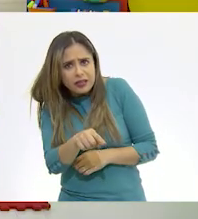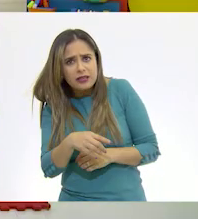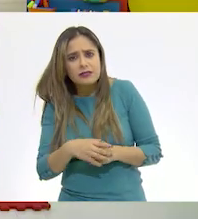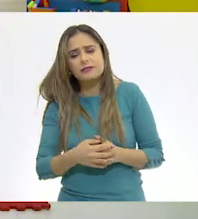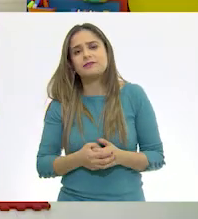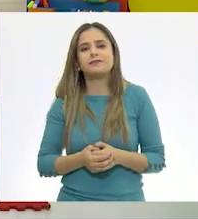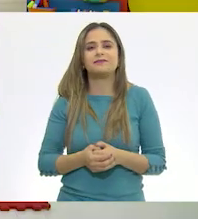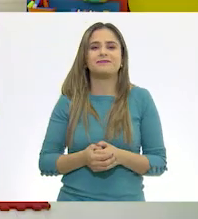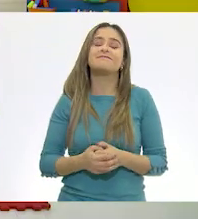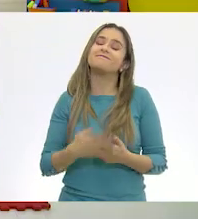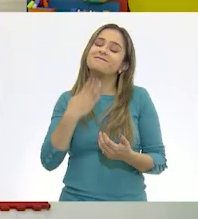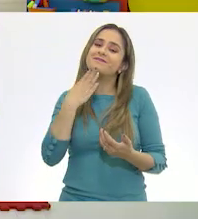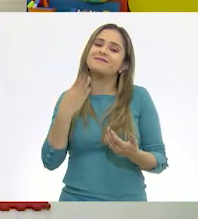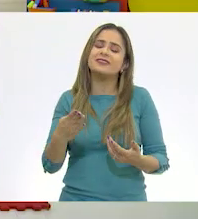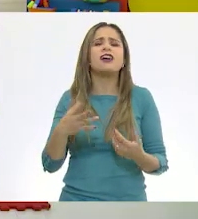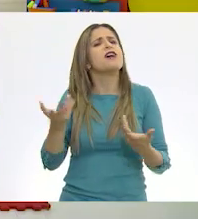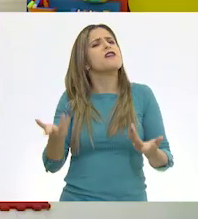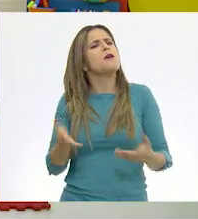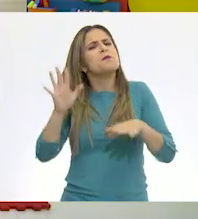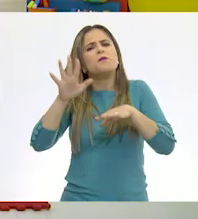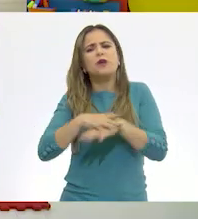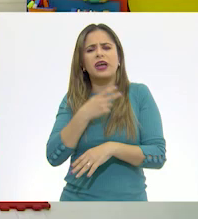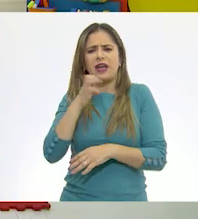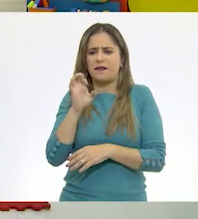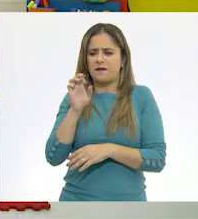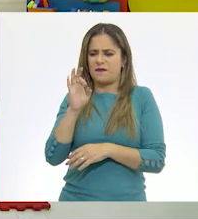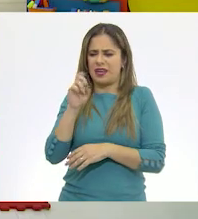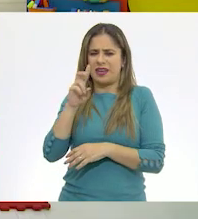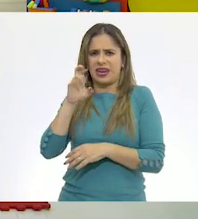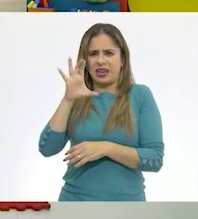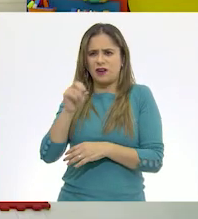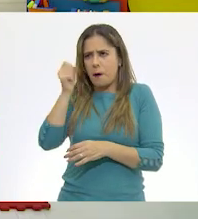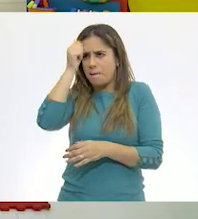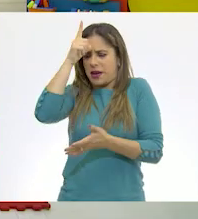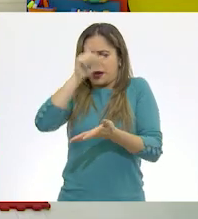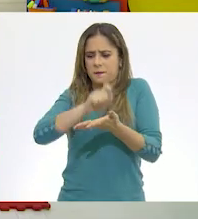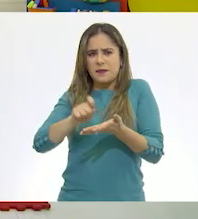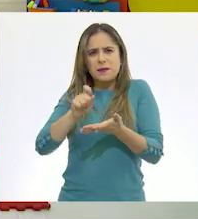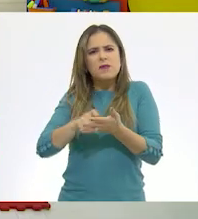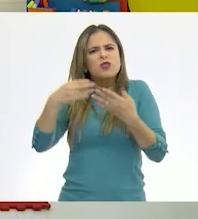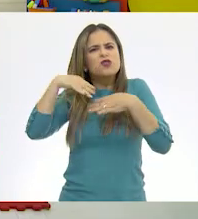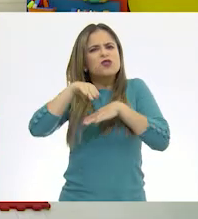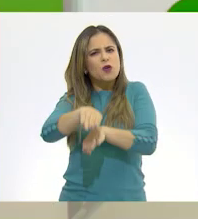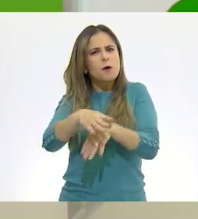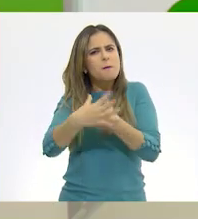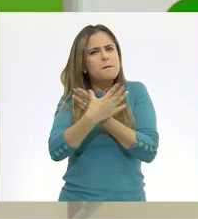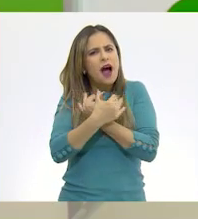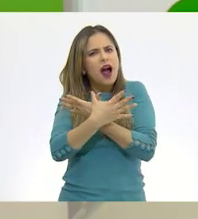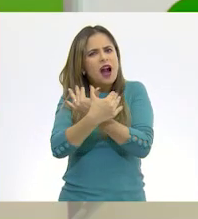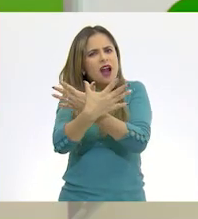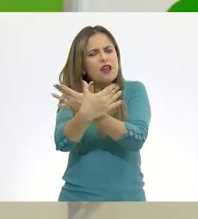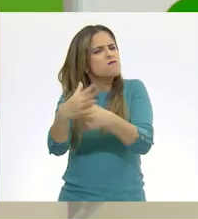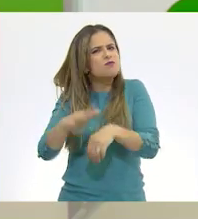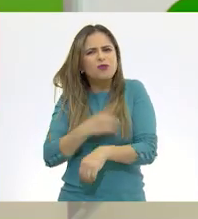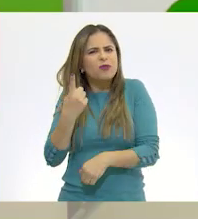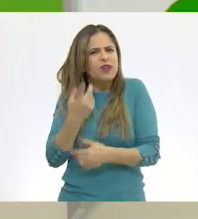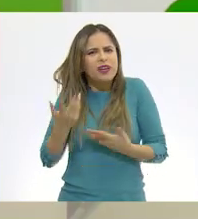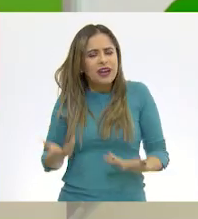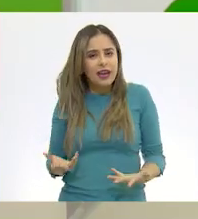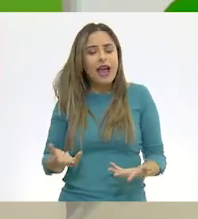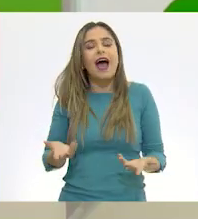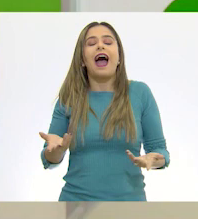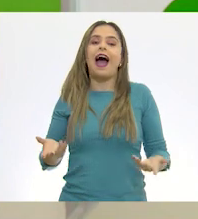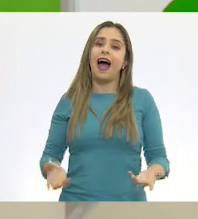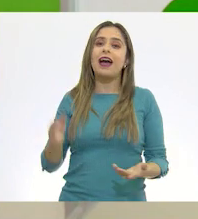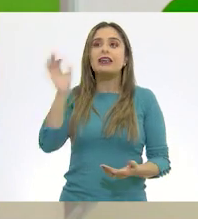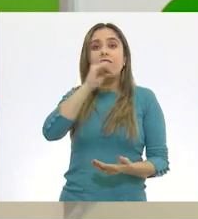Bien. ¿Por qué crees que este autor le haya escrito un poema a una mariposa? Imagina una mariposa